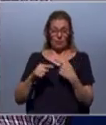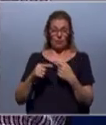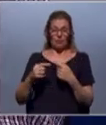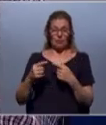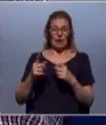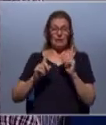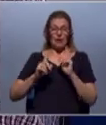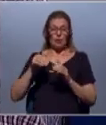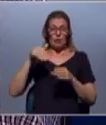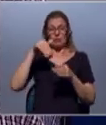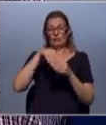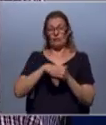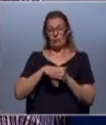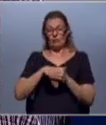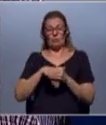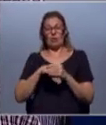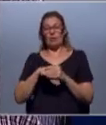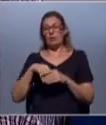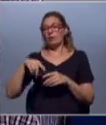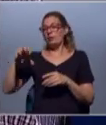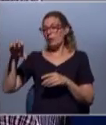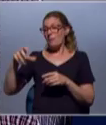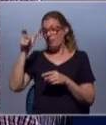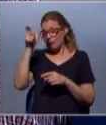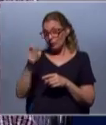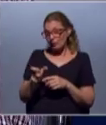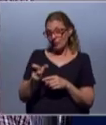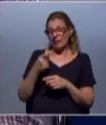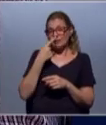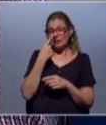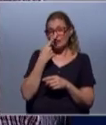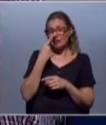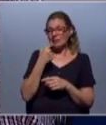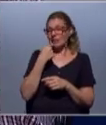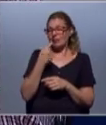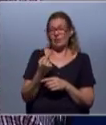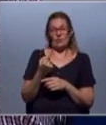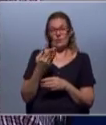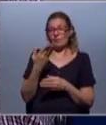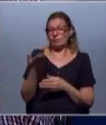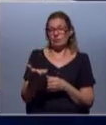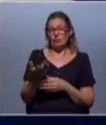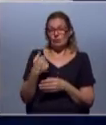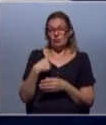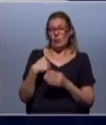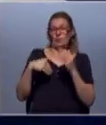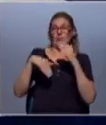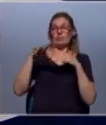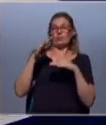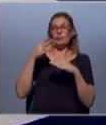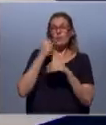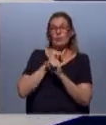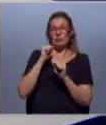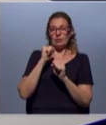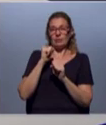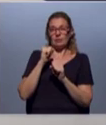acto de soberanía popular de los propios ciudadanos que se pronunció de esta manera y yo sobre eso no puedo pasarla